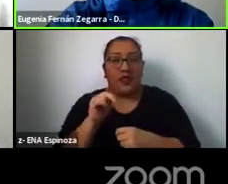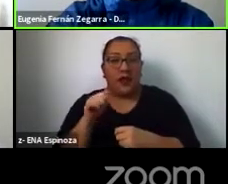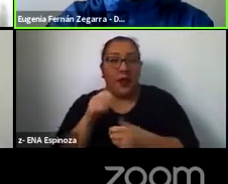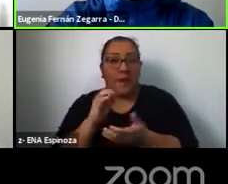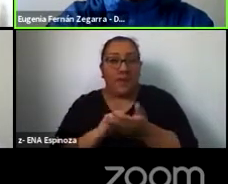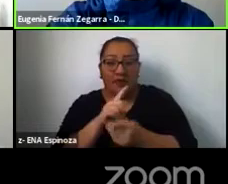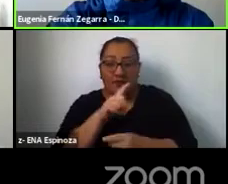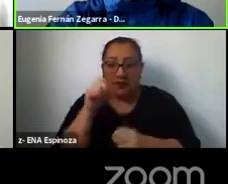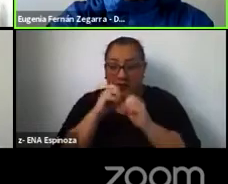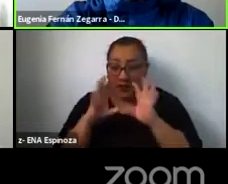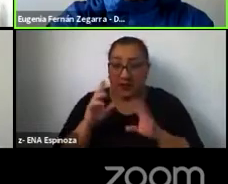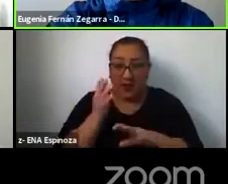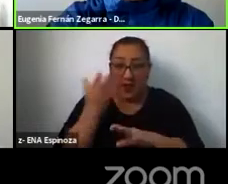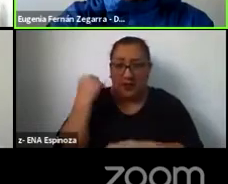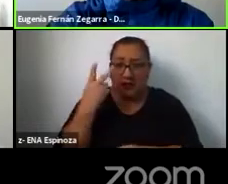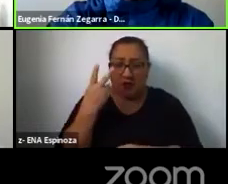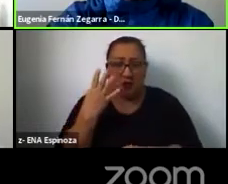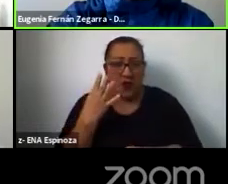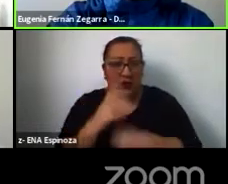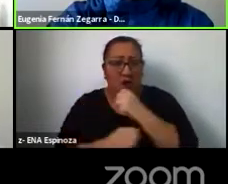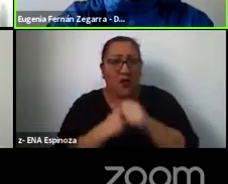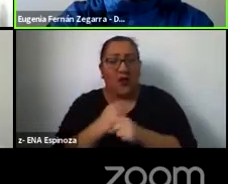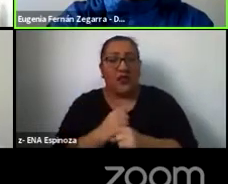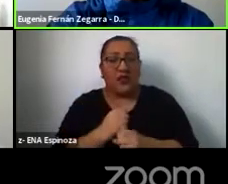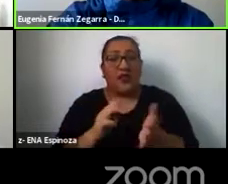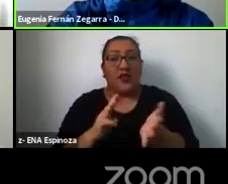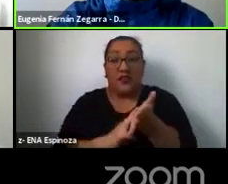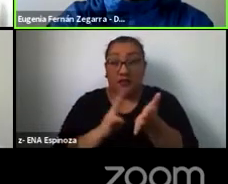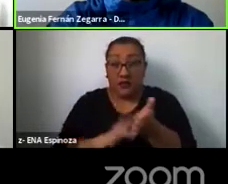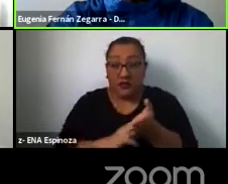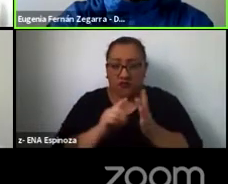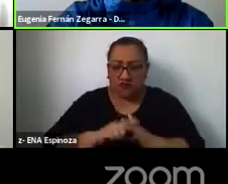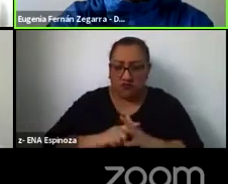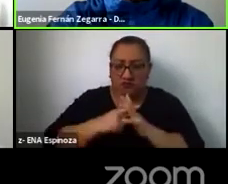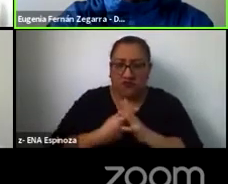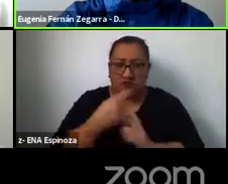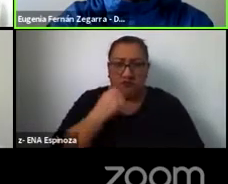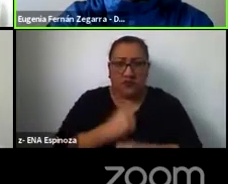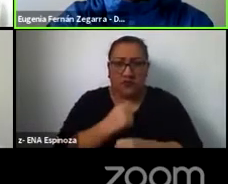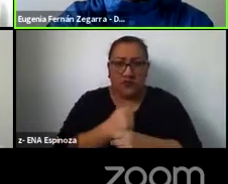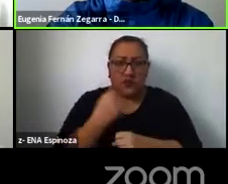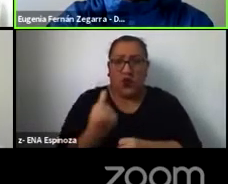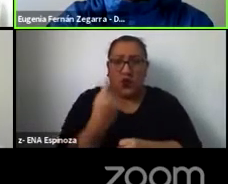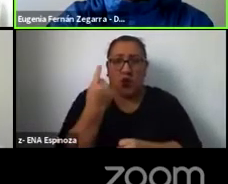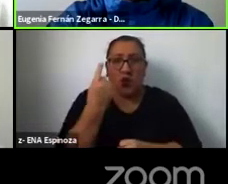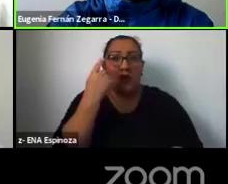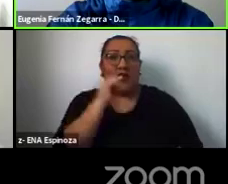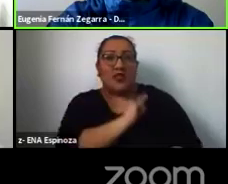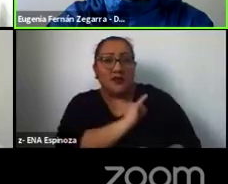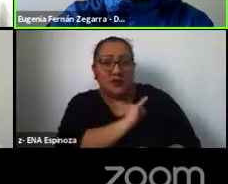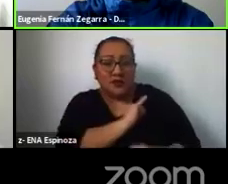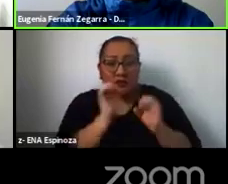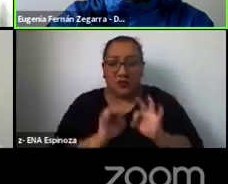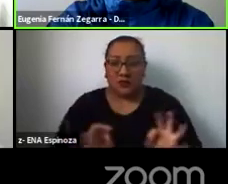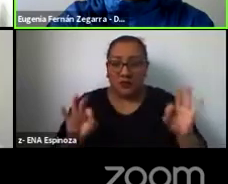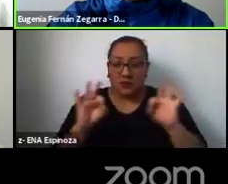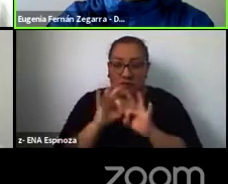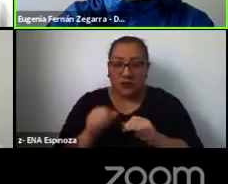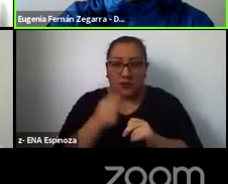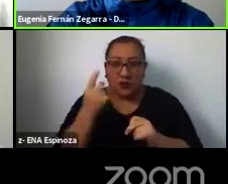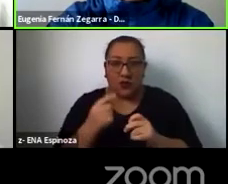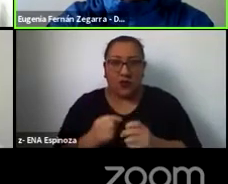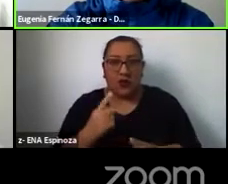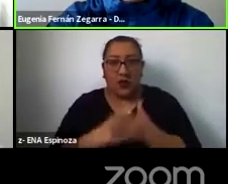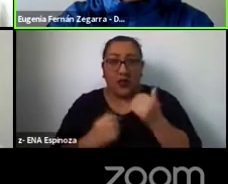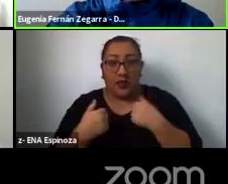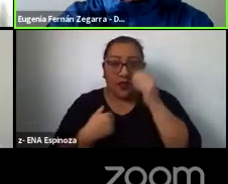Hace 24 años la Defensoría del Pueblo inició sus actividades como la única institución constitucional y autónoma que tiene